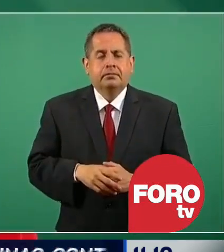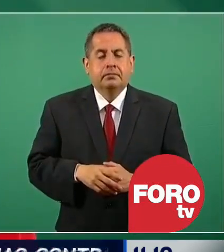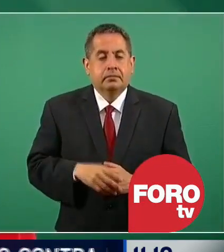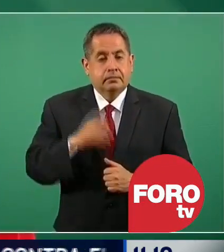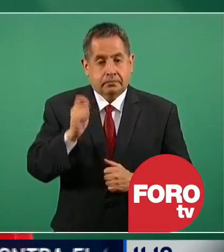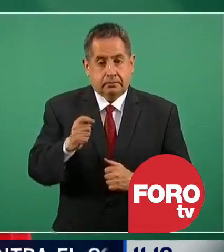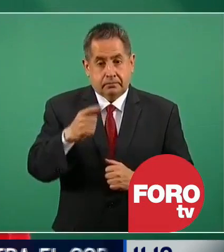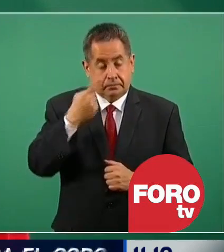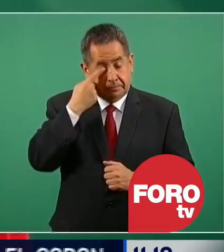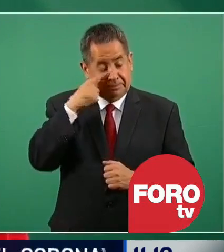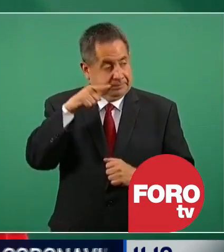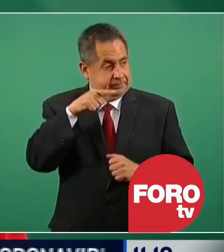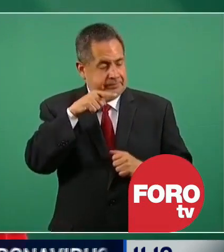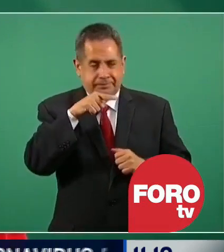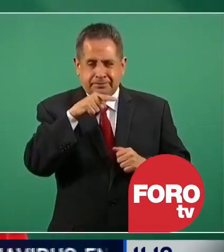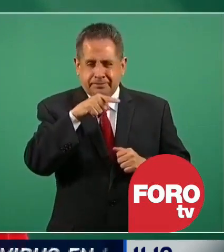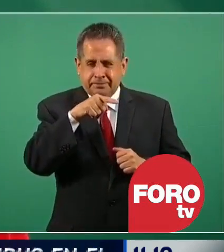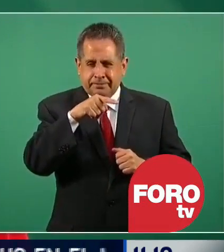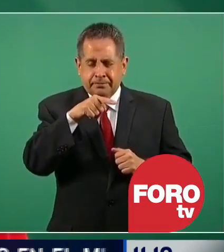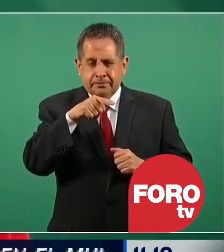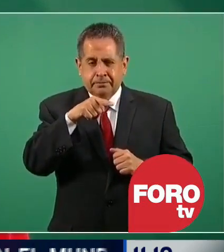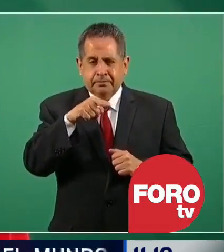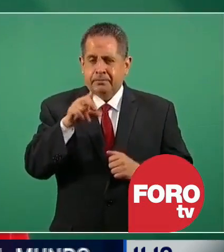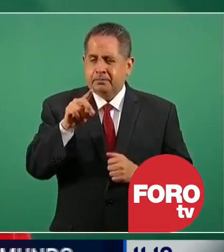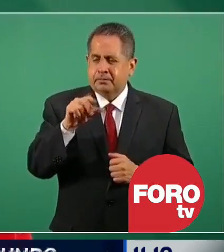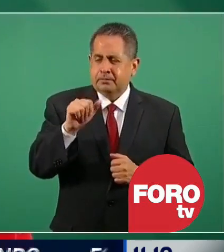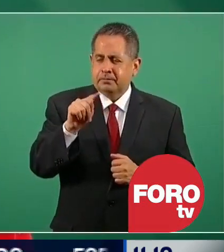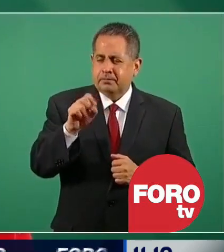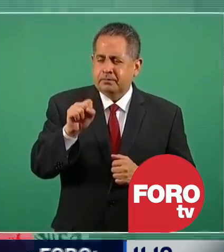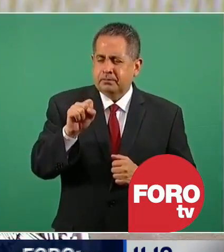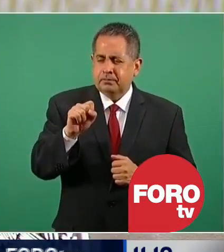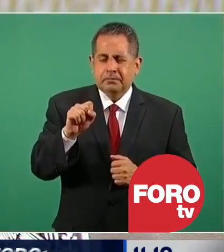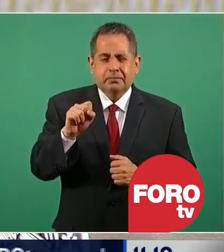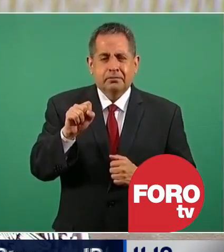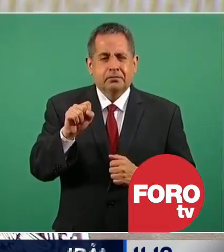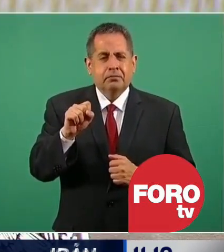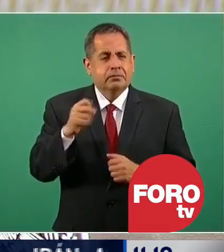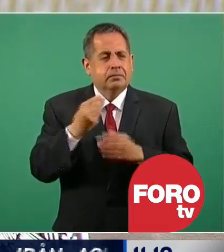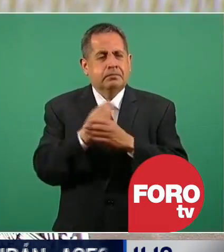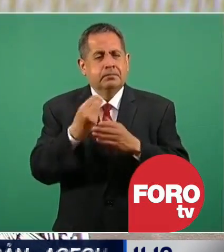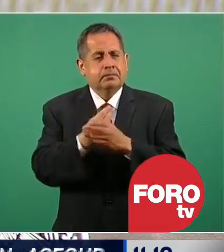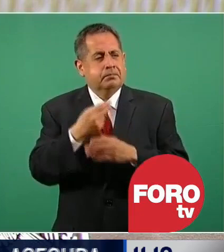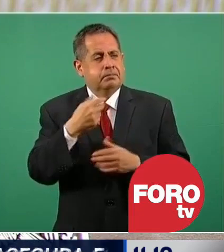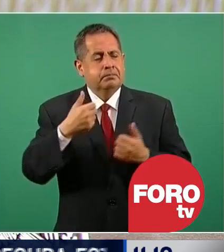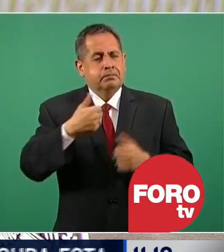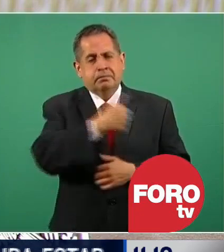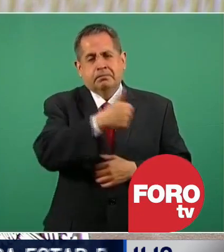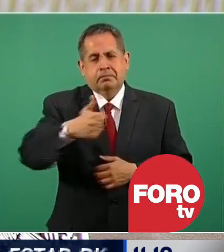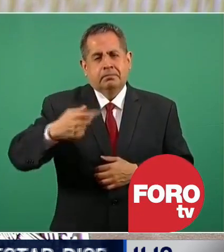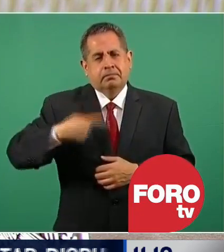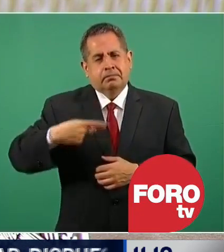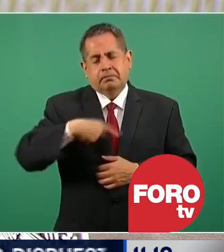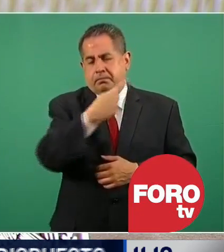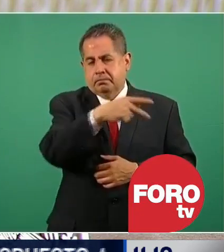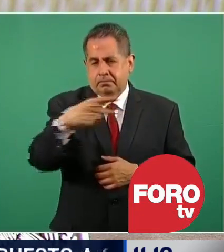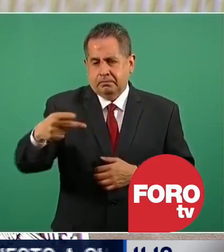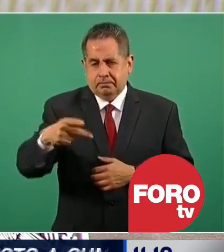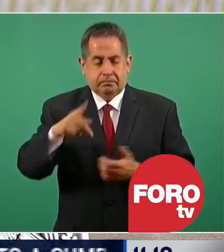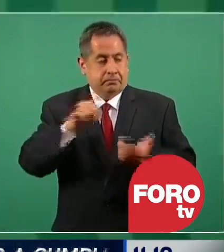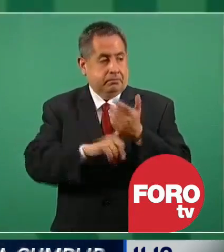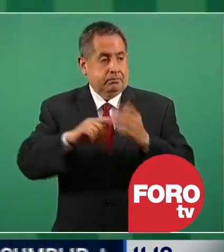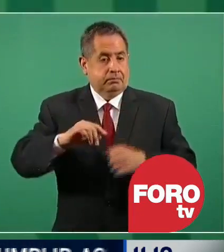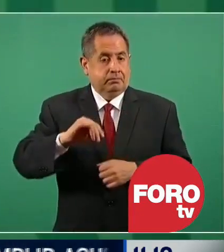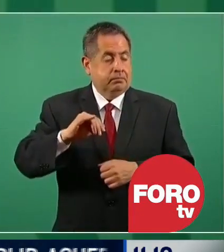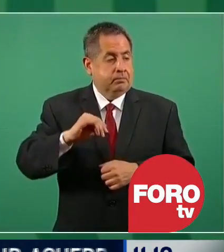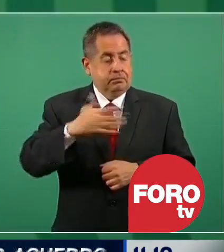y de las consideraciones de los datos sensibles de las personas, y el presidente pues es obviamente es el jefe de